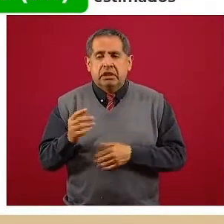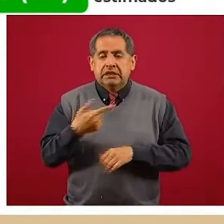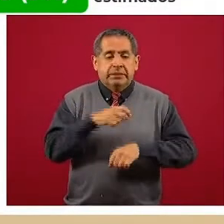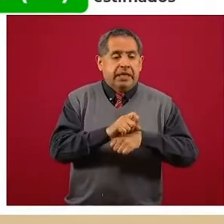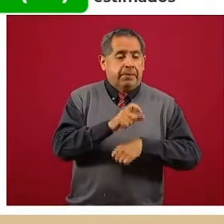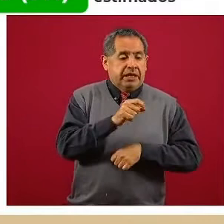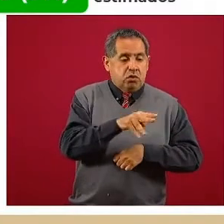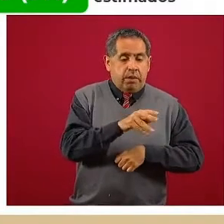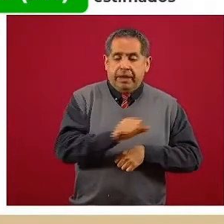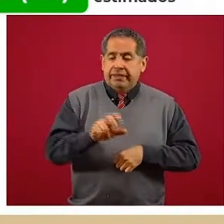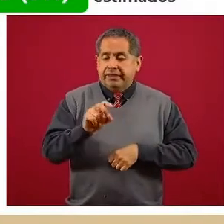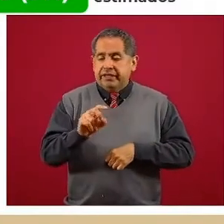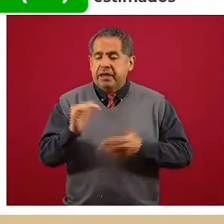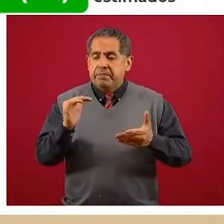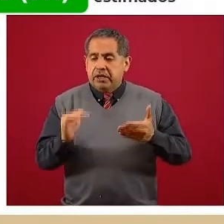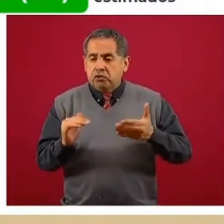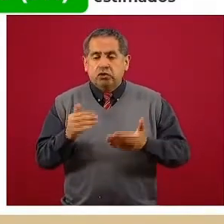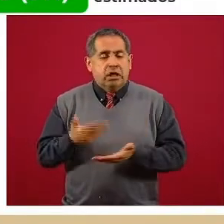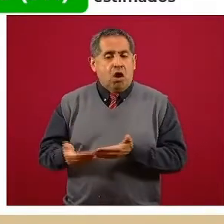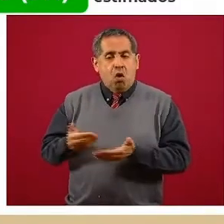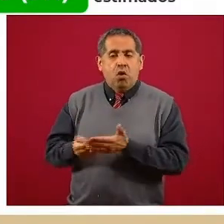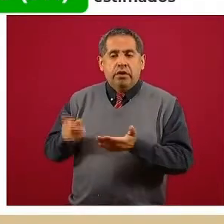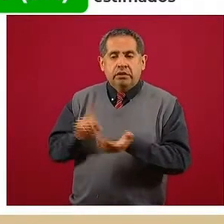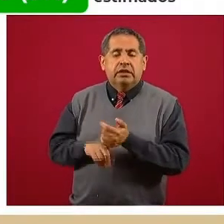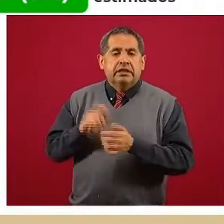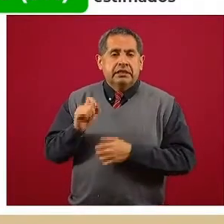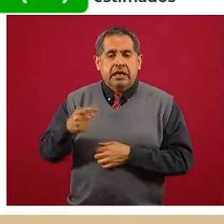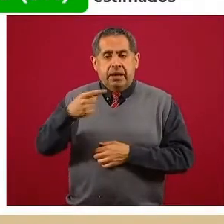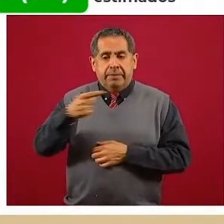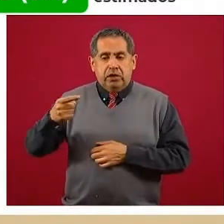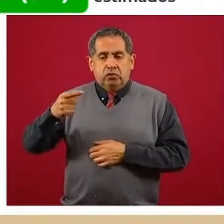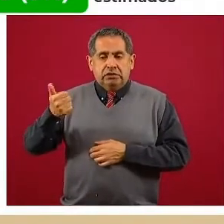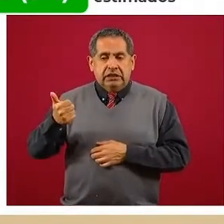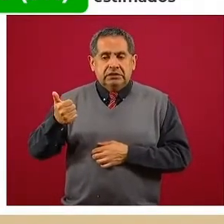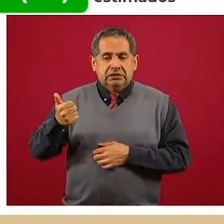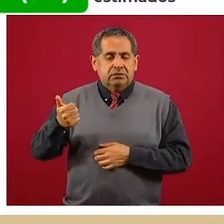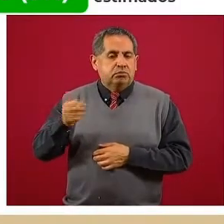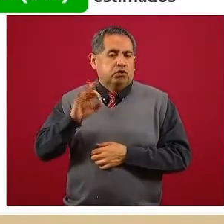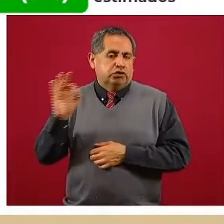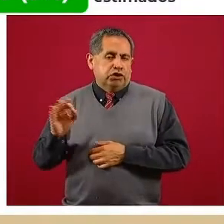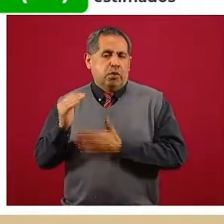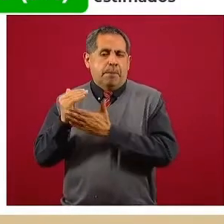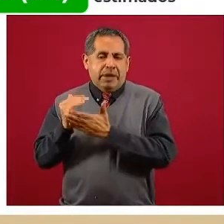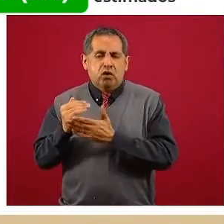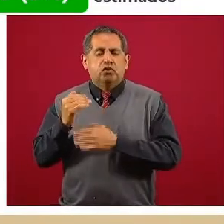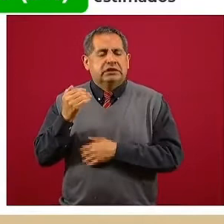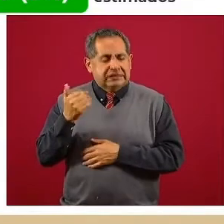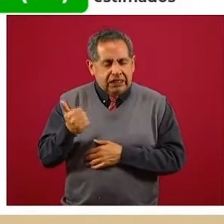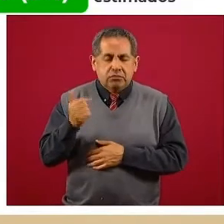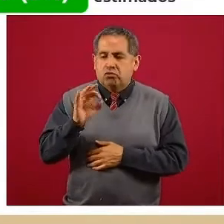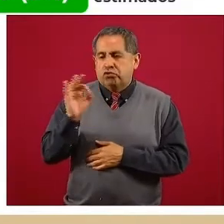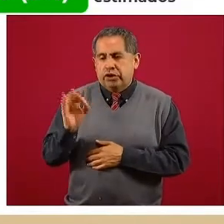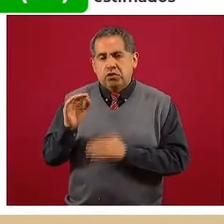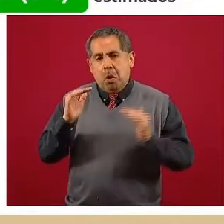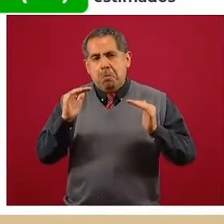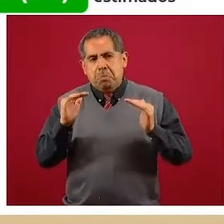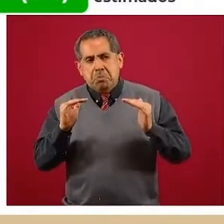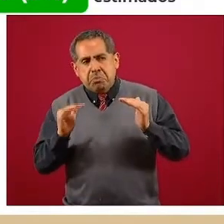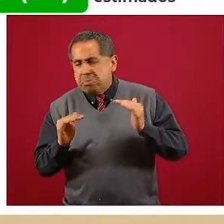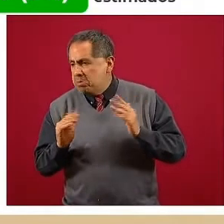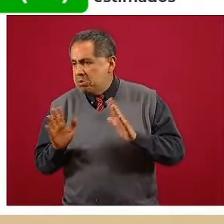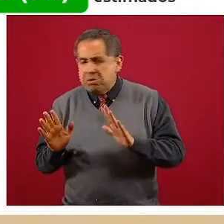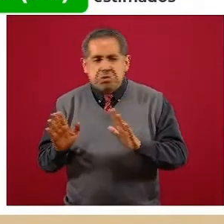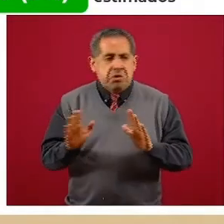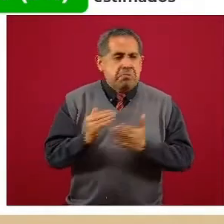y 30, que para el día de hoy es menos 6%. Esto de alguna manera se ha mantenido durante toda la